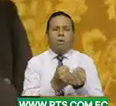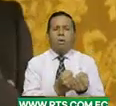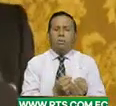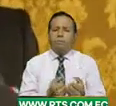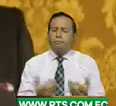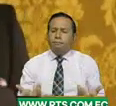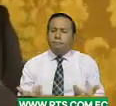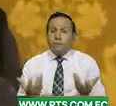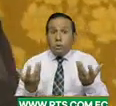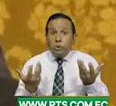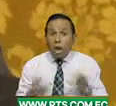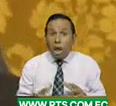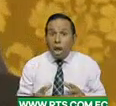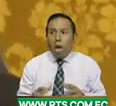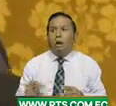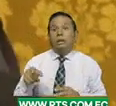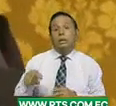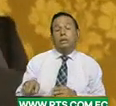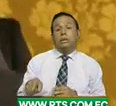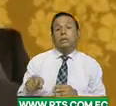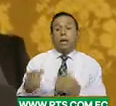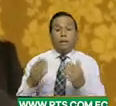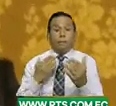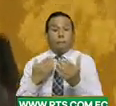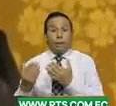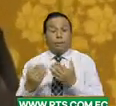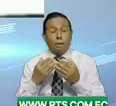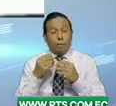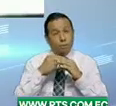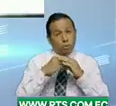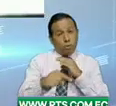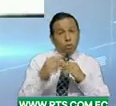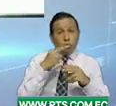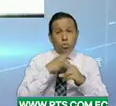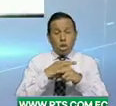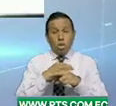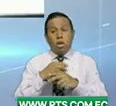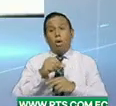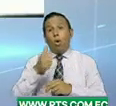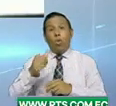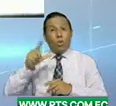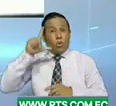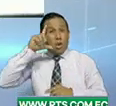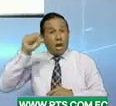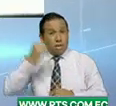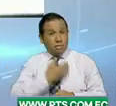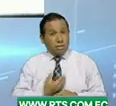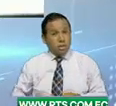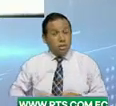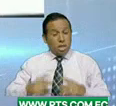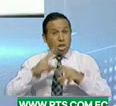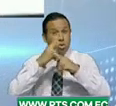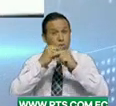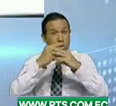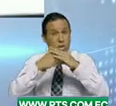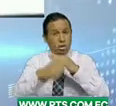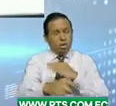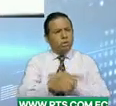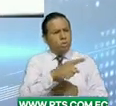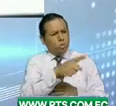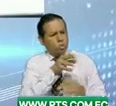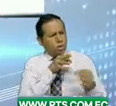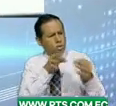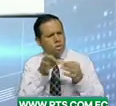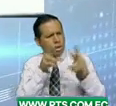de twitters entre la fiscal y el presidente Guillermo Lasso. Señora fiscal Diana Salazar, con relación a su denuncia, he solicitado precisar si